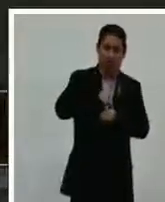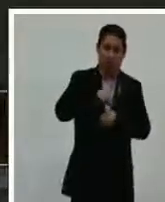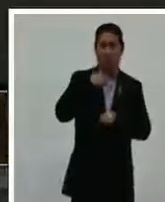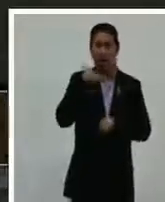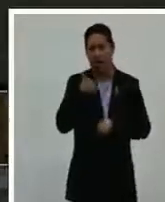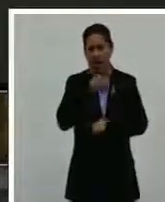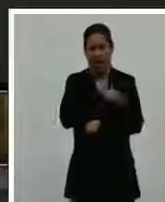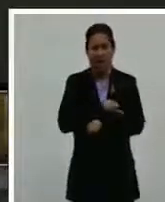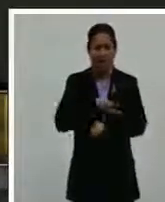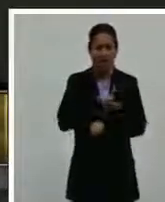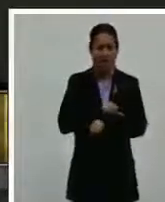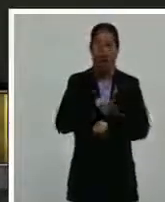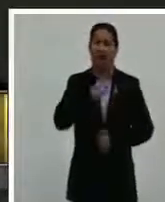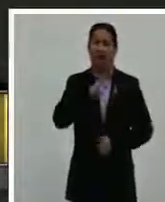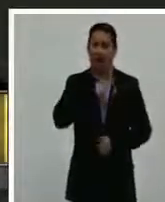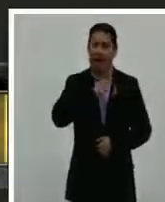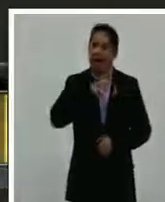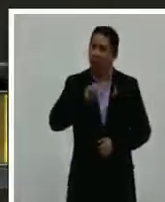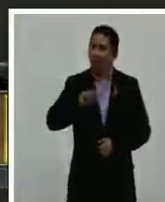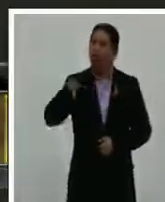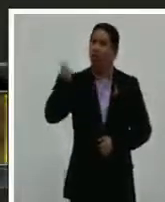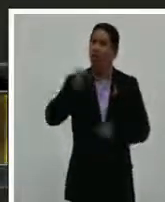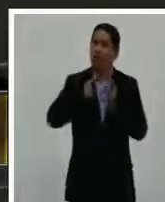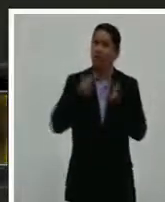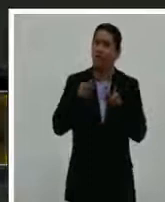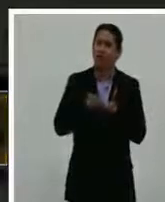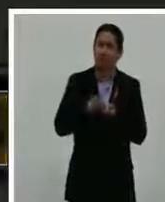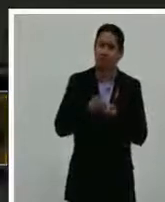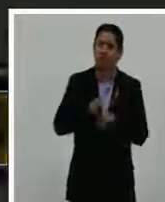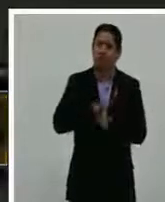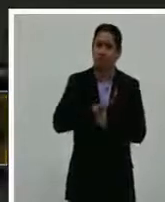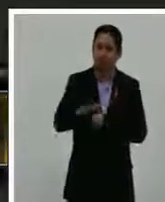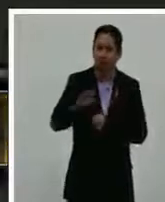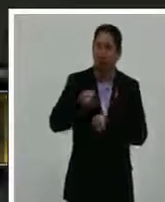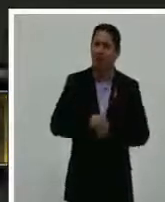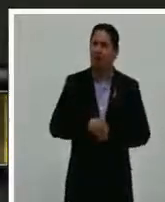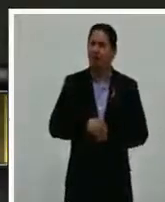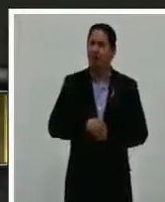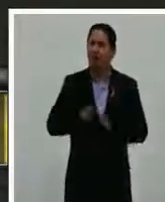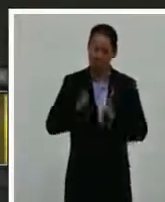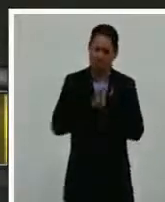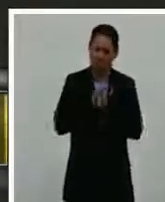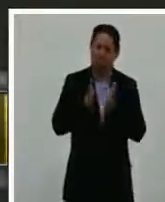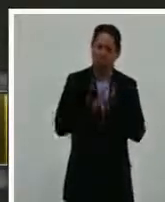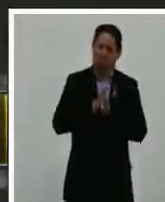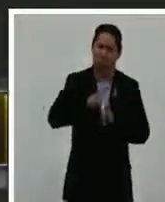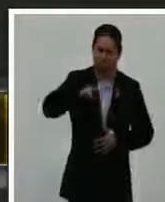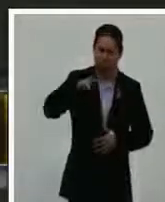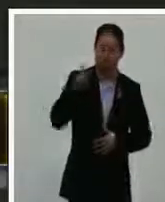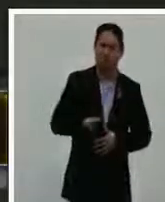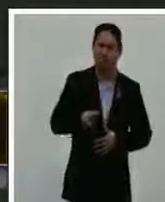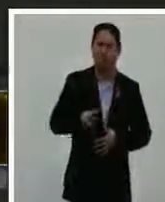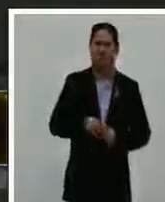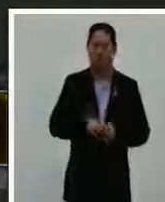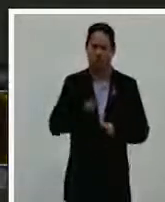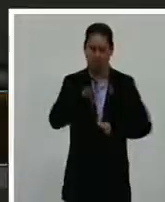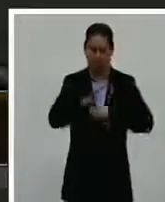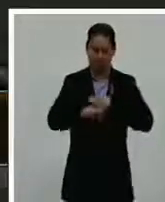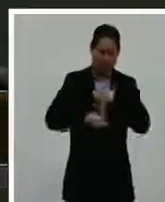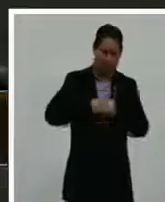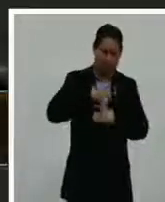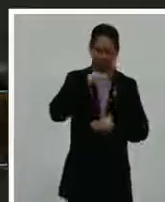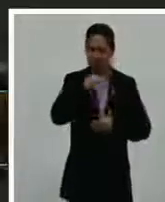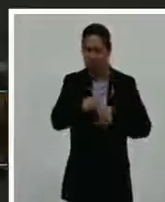pero también existen otros ámbitos desde los cuales se da una ardua batalla y se contribuyen los avances para